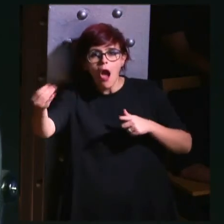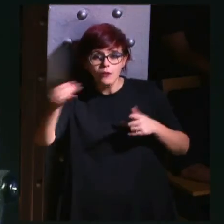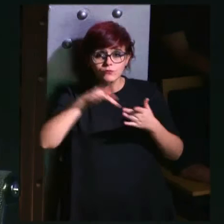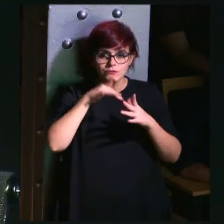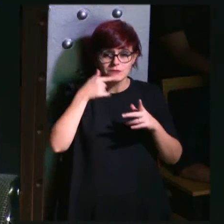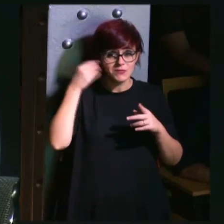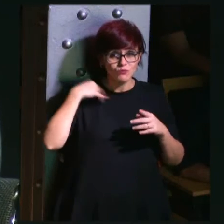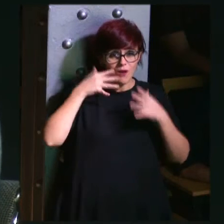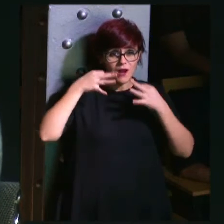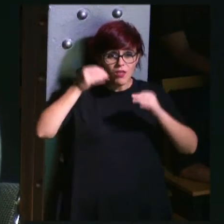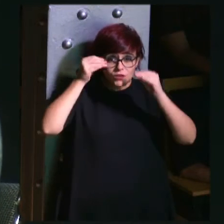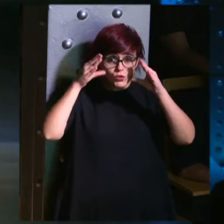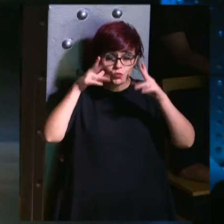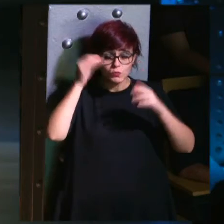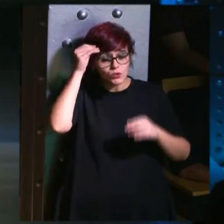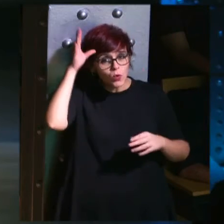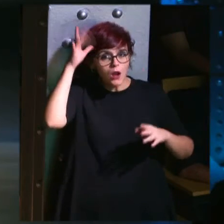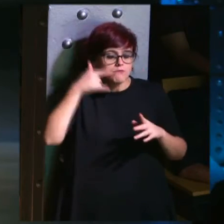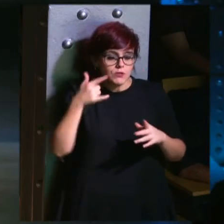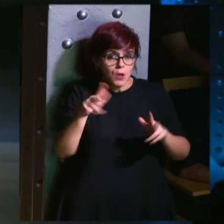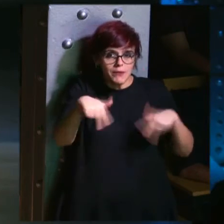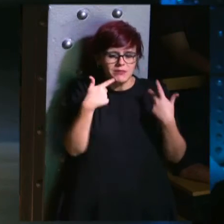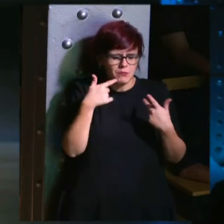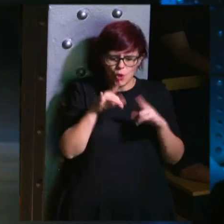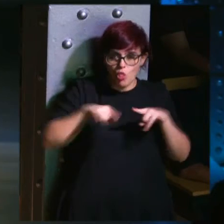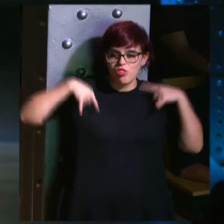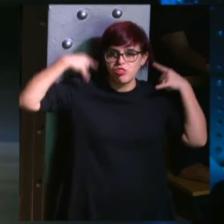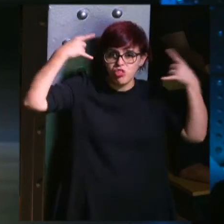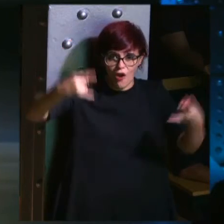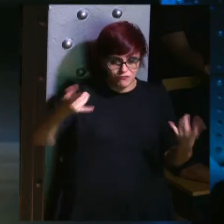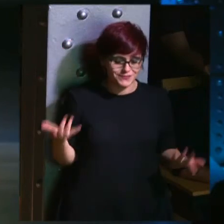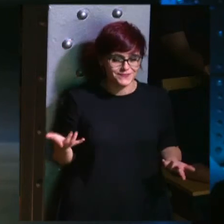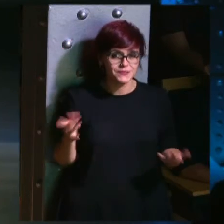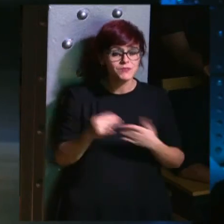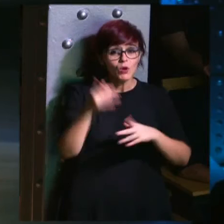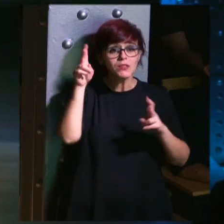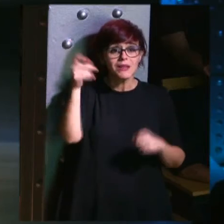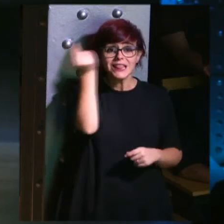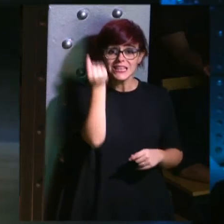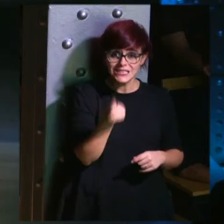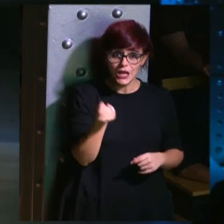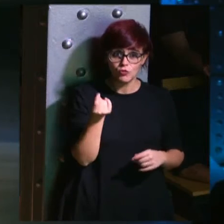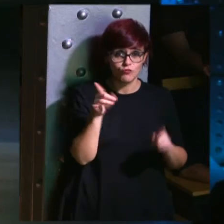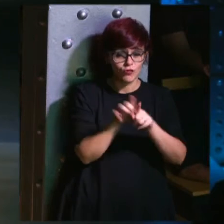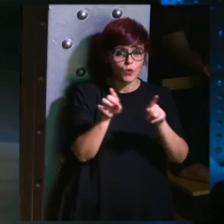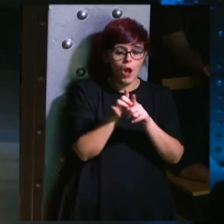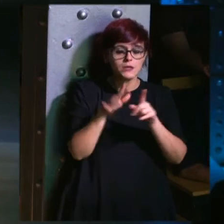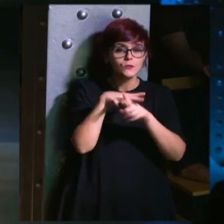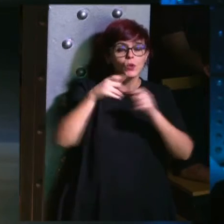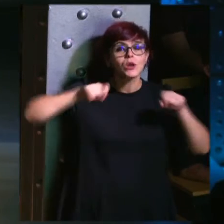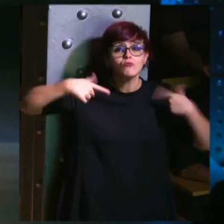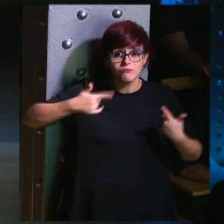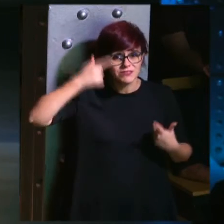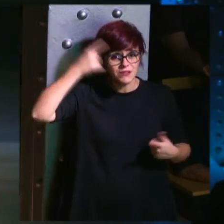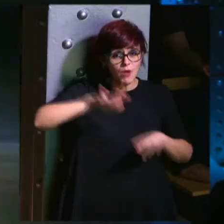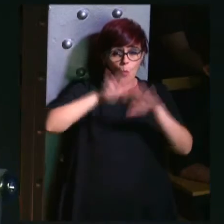10. Otra cosa muy bonita que va a permitir la realidad virtual es que el diseño vuelva a su estado natural. en el mundo